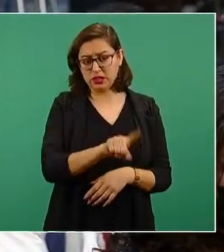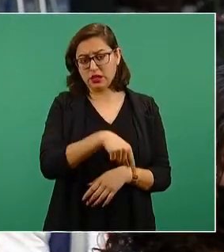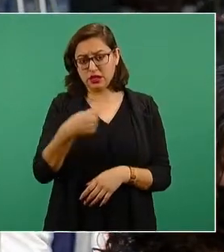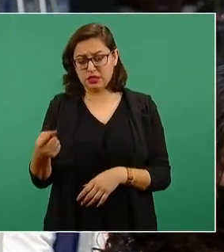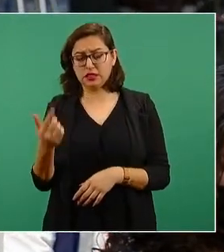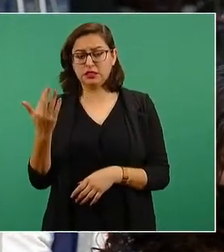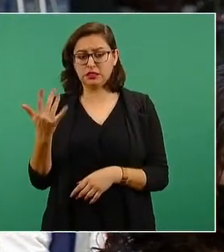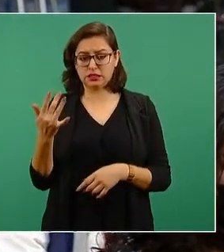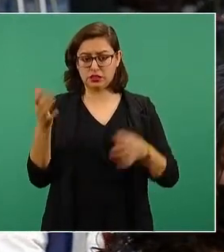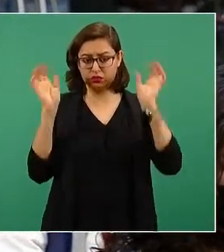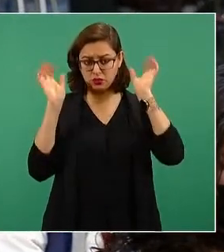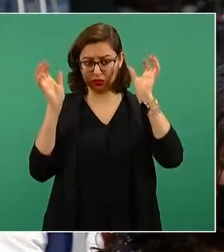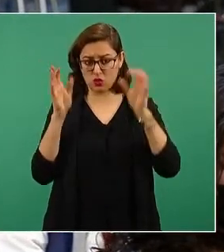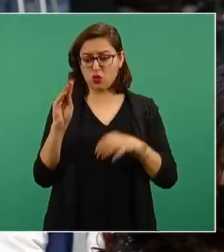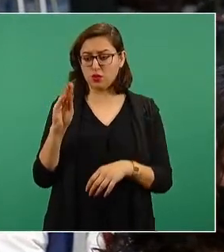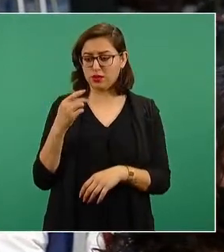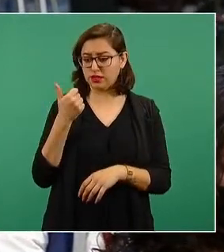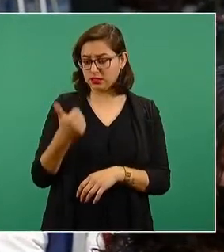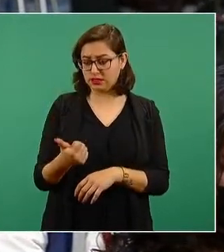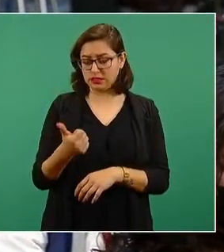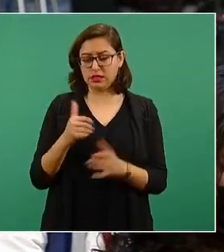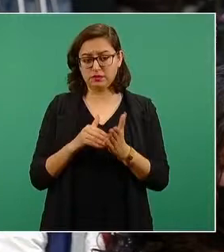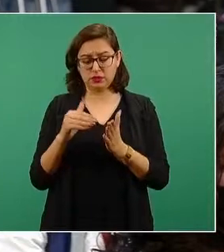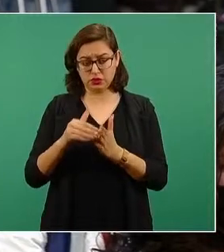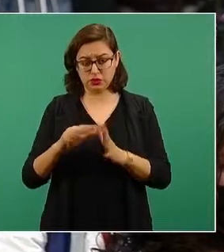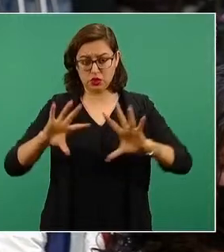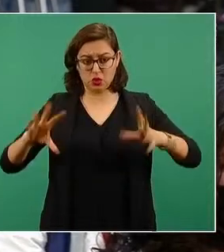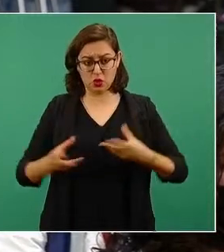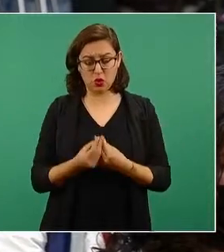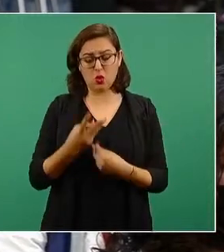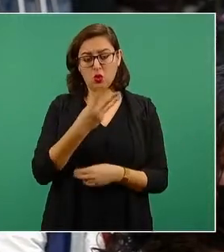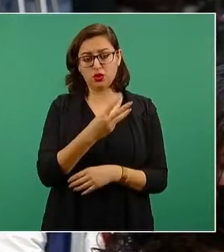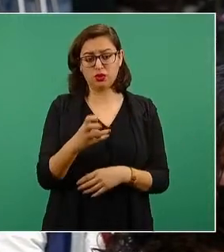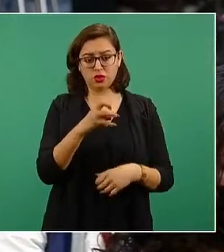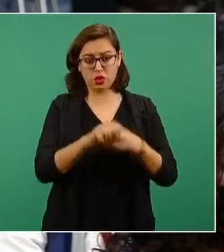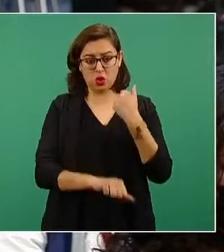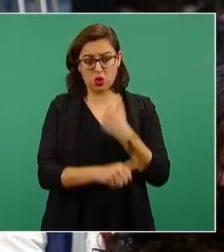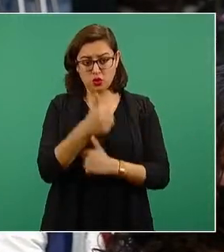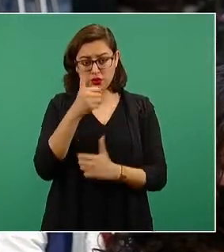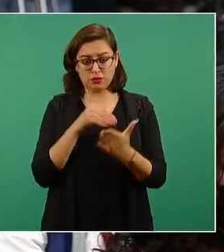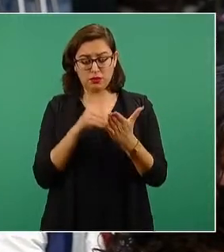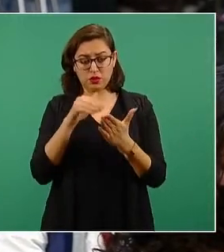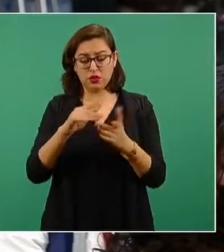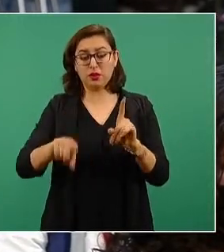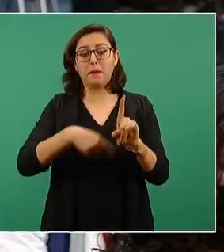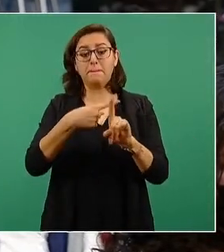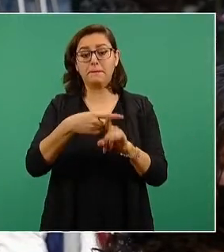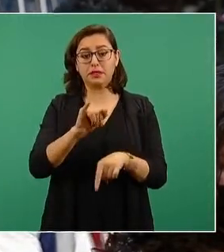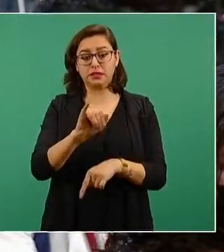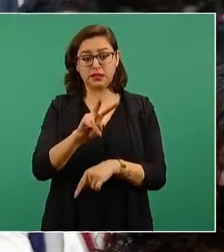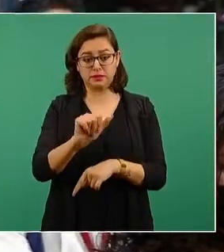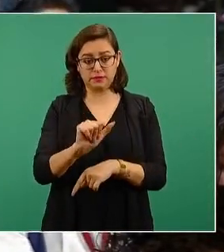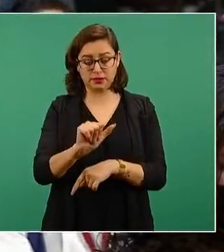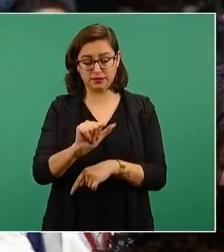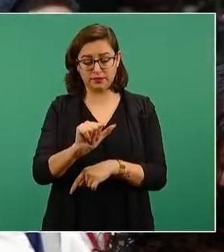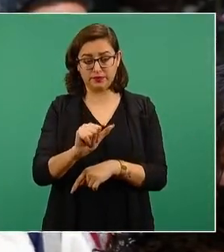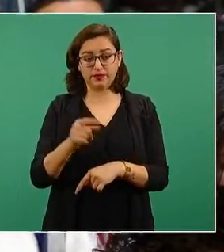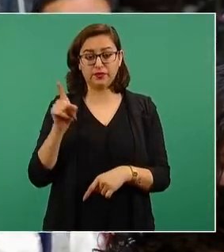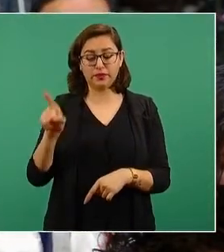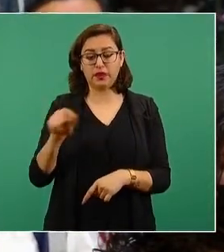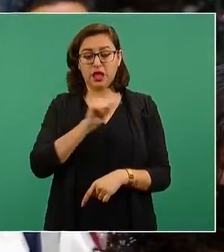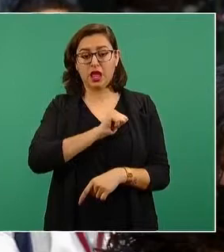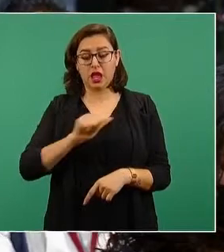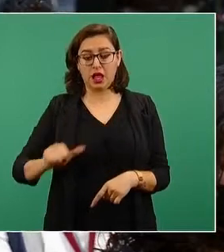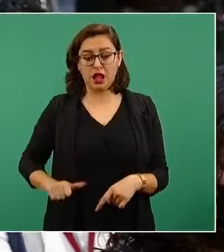patrullas tipo Tajo por 96 millones de pesos. La suma de esto da 411 millones más IVA, por lo que el alcalde Juan